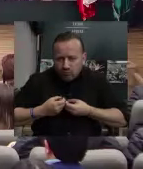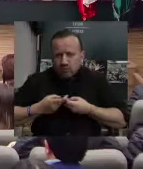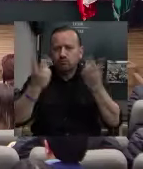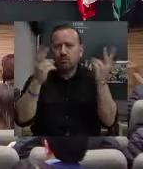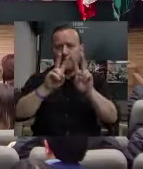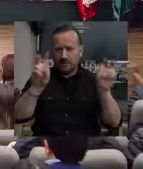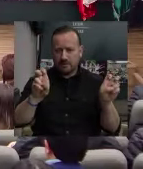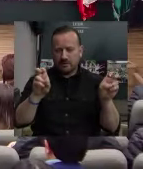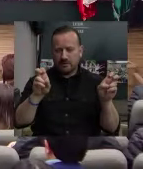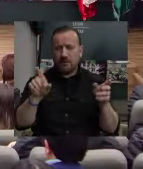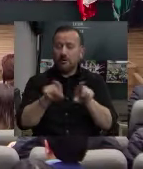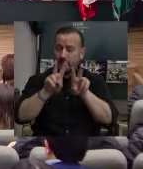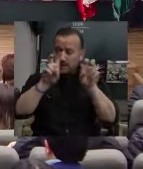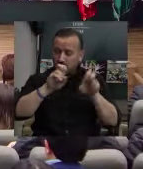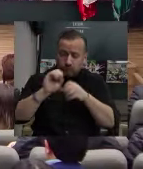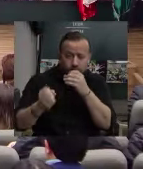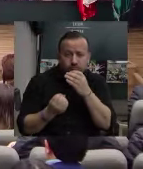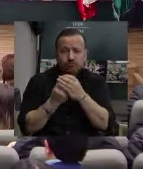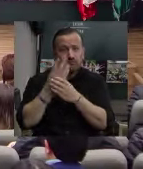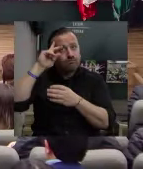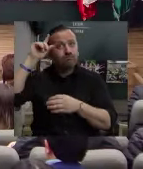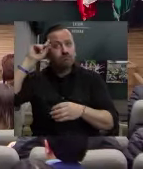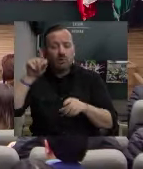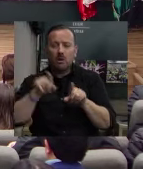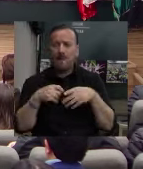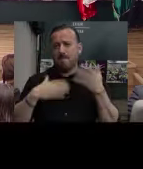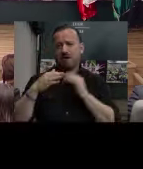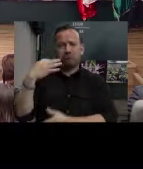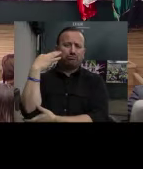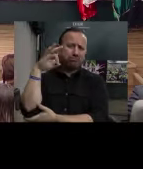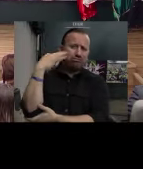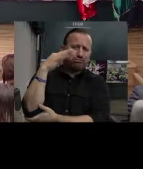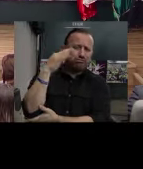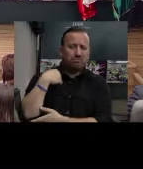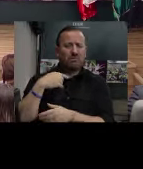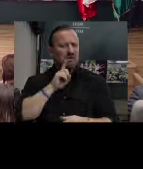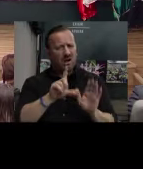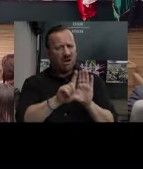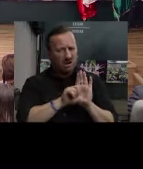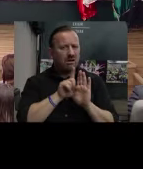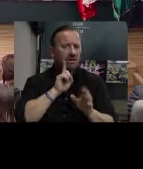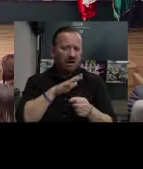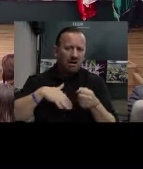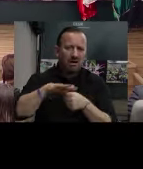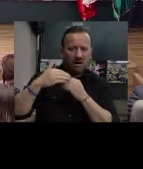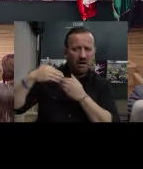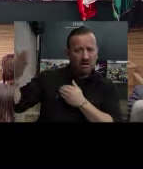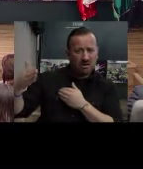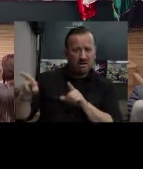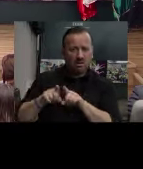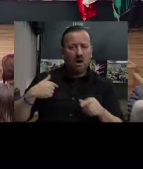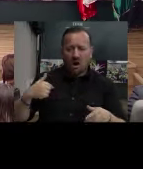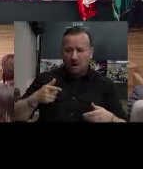transmitirle que los temas de innovación Más allá de ser un relato de ser un discurso Por una parte está la ley está el entorno externo que nos